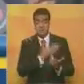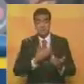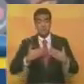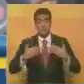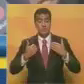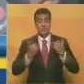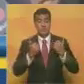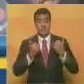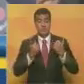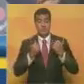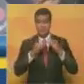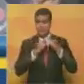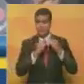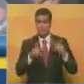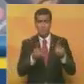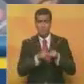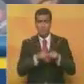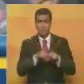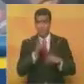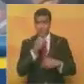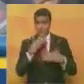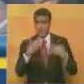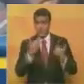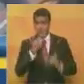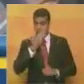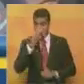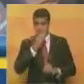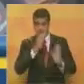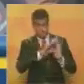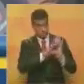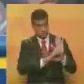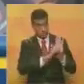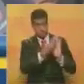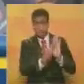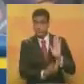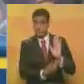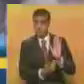todos por igual, que la gente tenga buena salud, como lo garantiza la Constitución de la República Bolivariana.